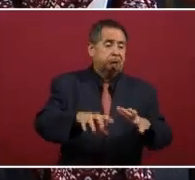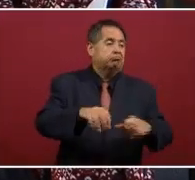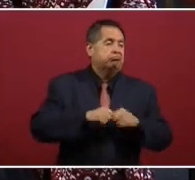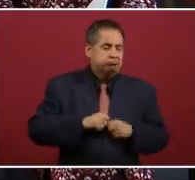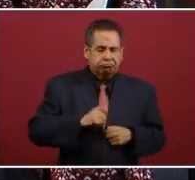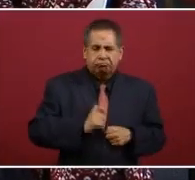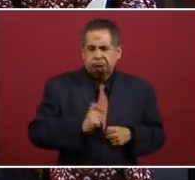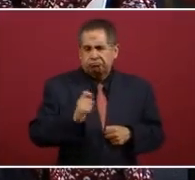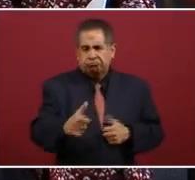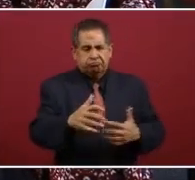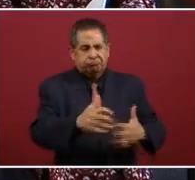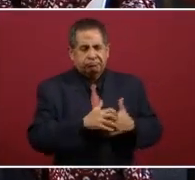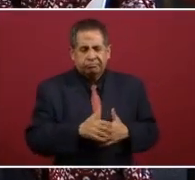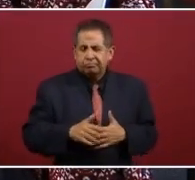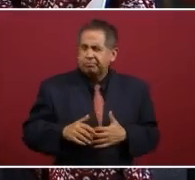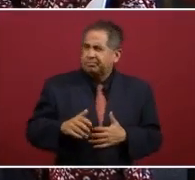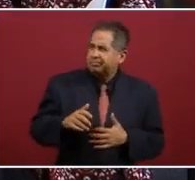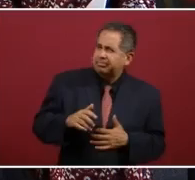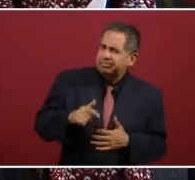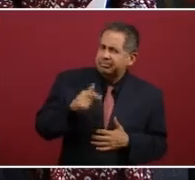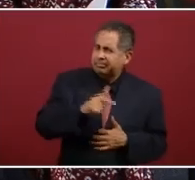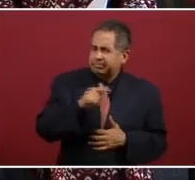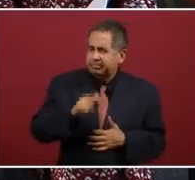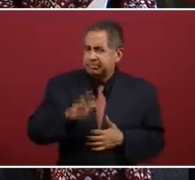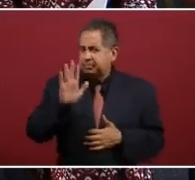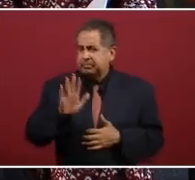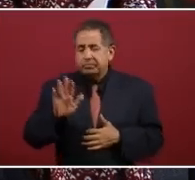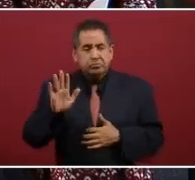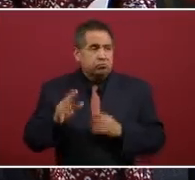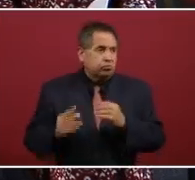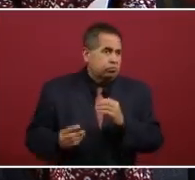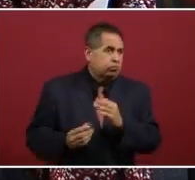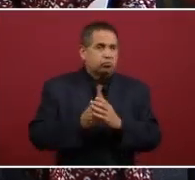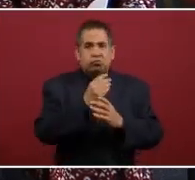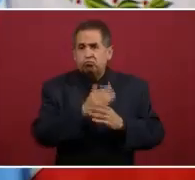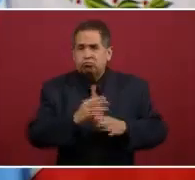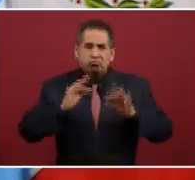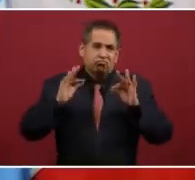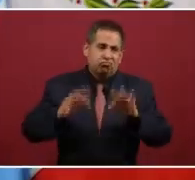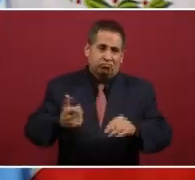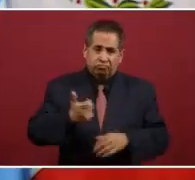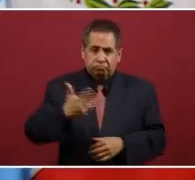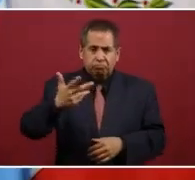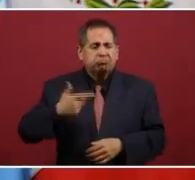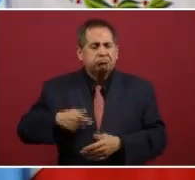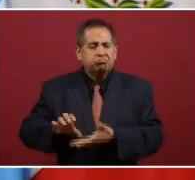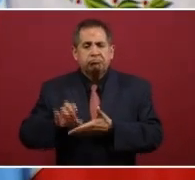como si estuviese la planta en operación,